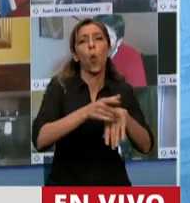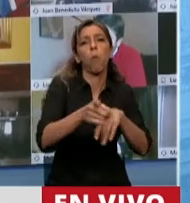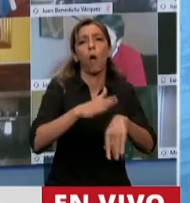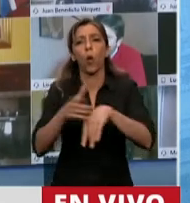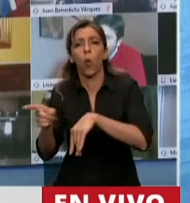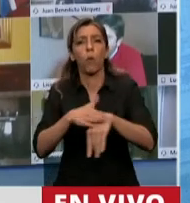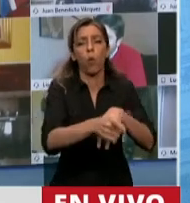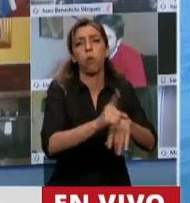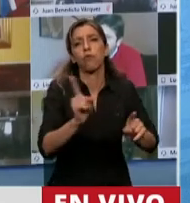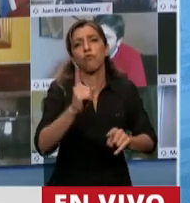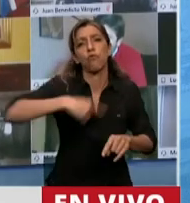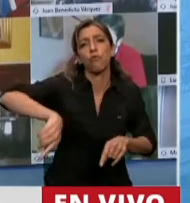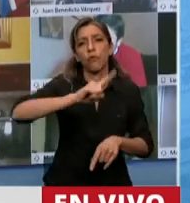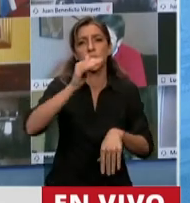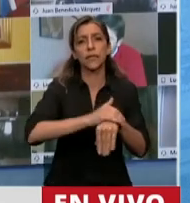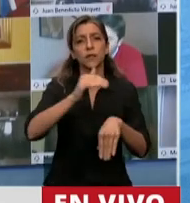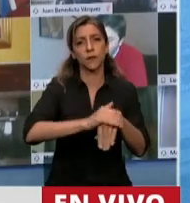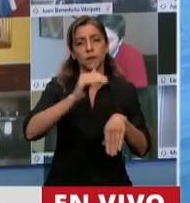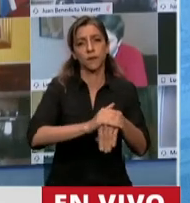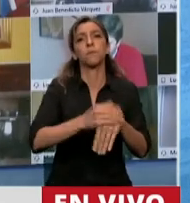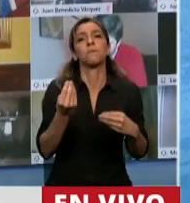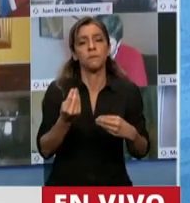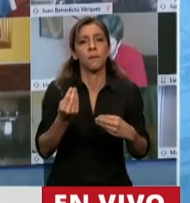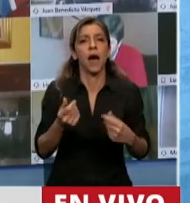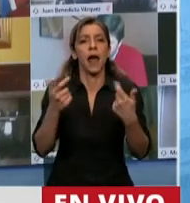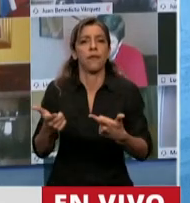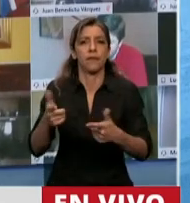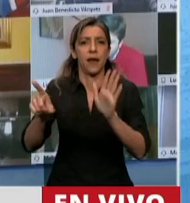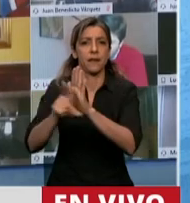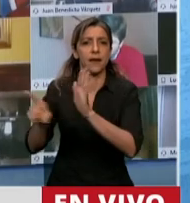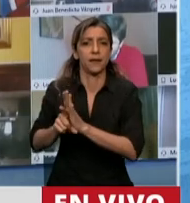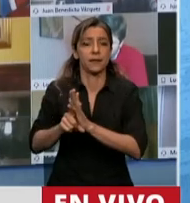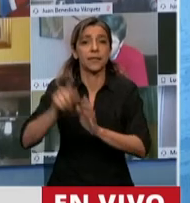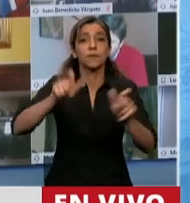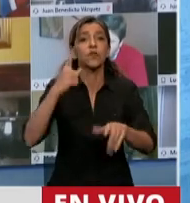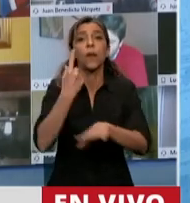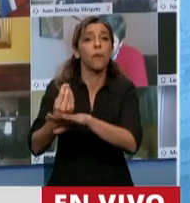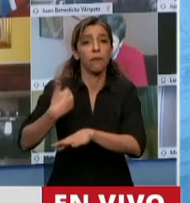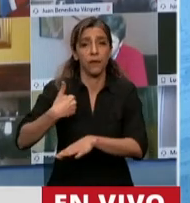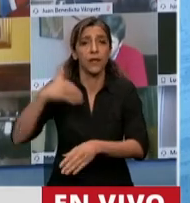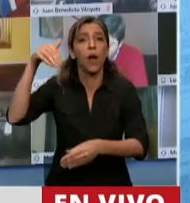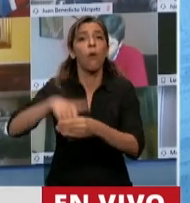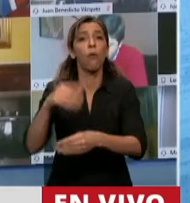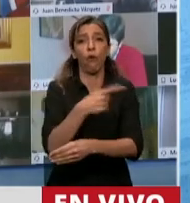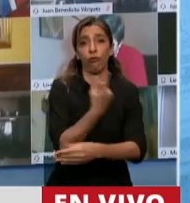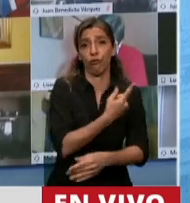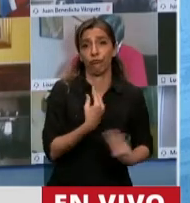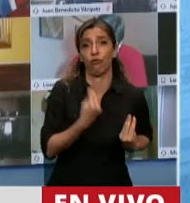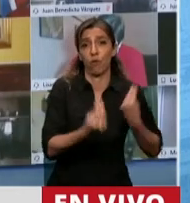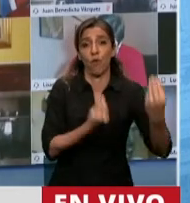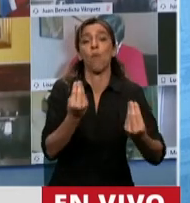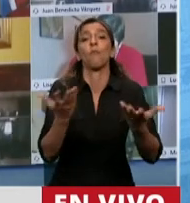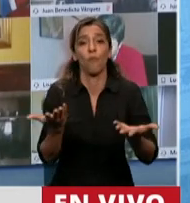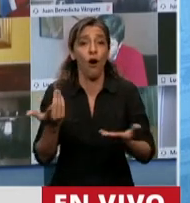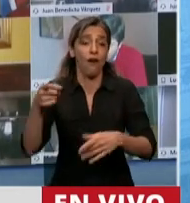qué. El pueblo nos votó para votar leyes y hay que buscar la mejor manera de poder hacerlo. Y si les molesta que